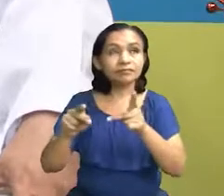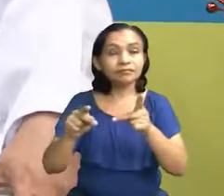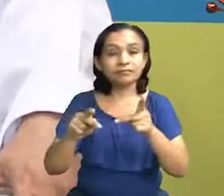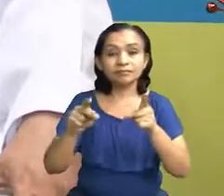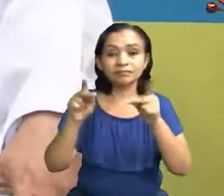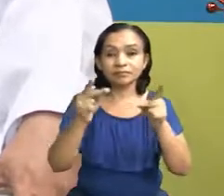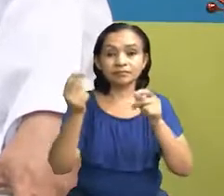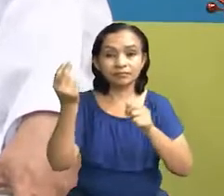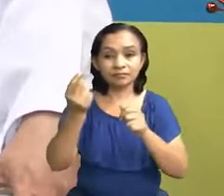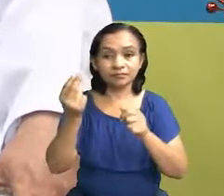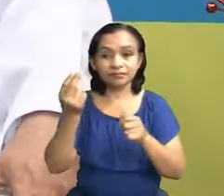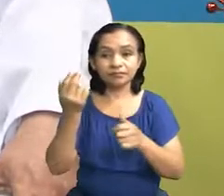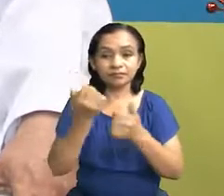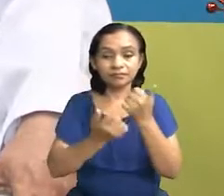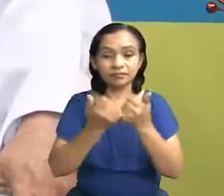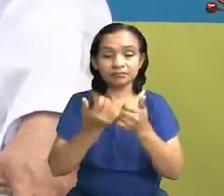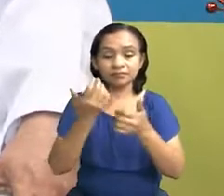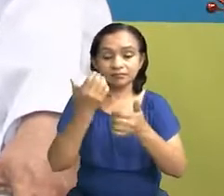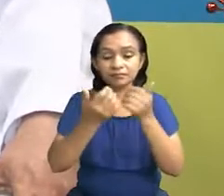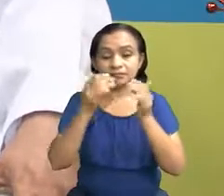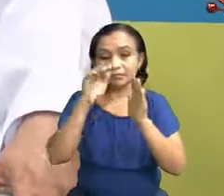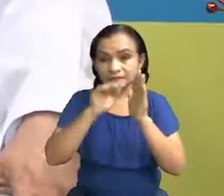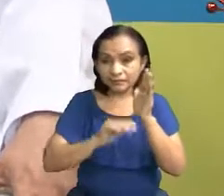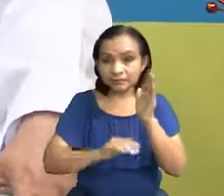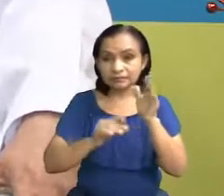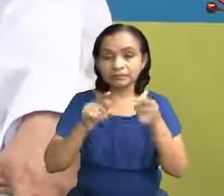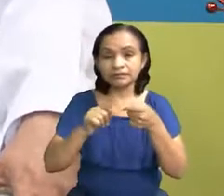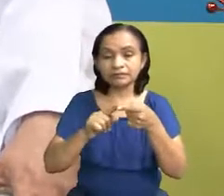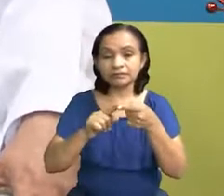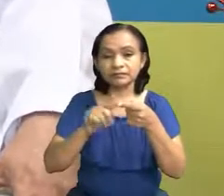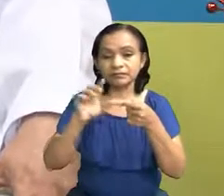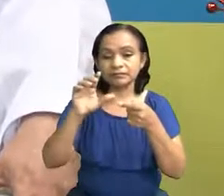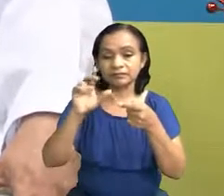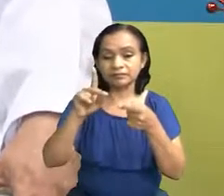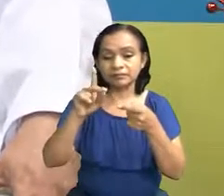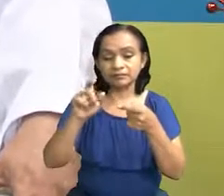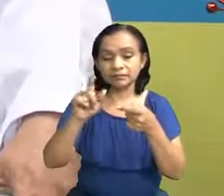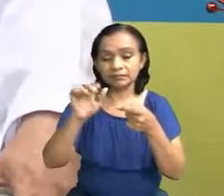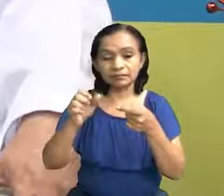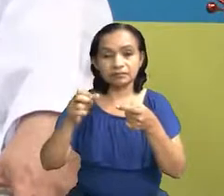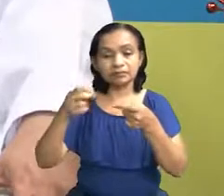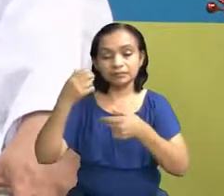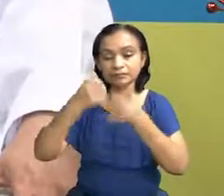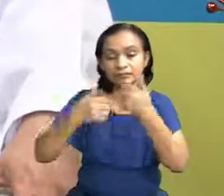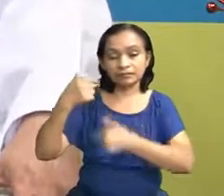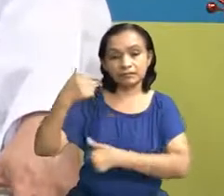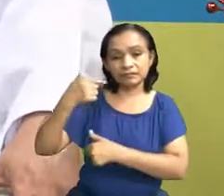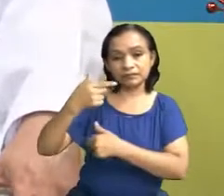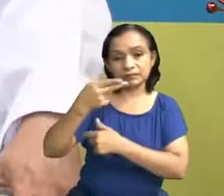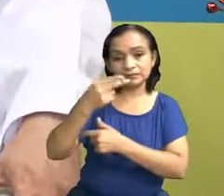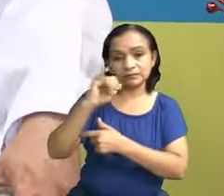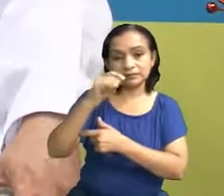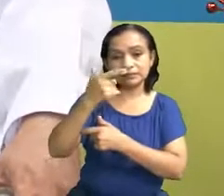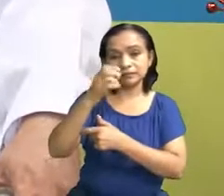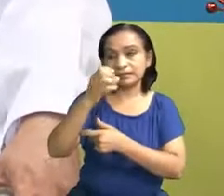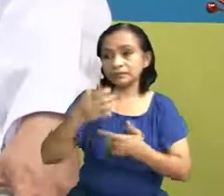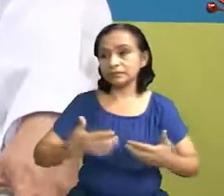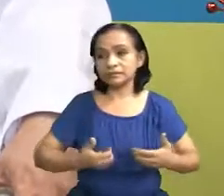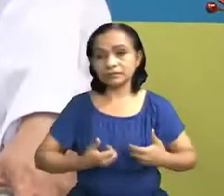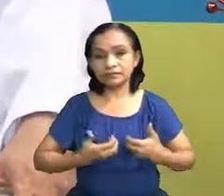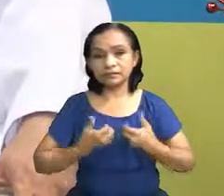Para las personas que tienen las plaquetas disminuidas, ya sea por una hepatopatía, un problema del hígado, ya puede ser un